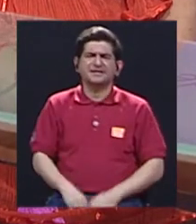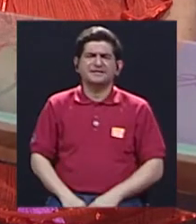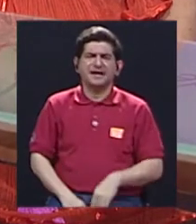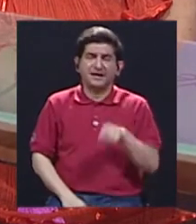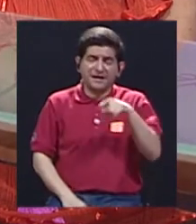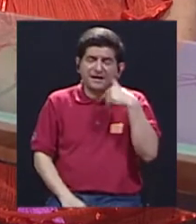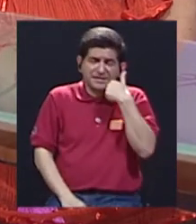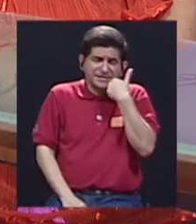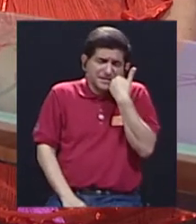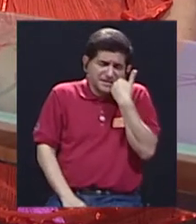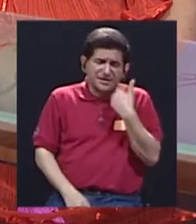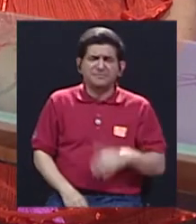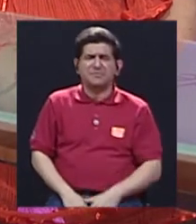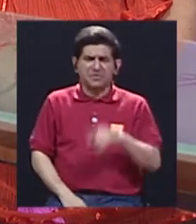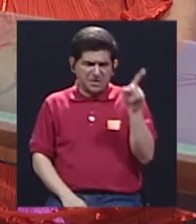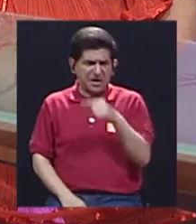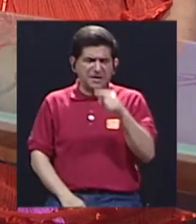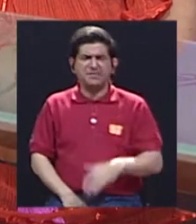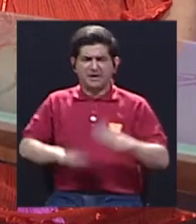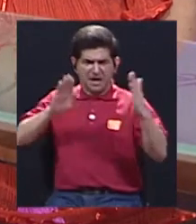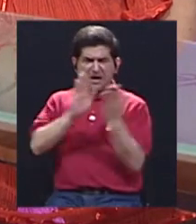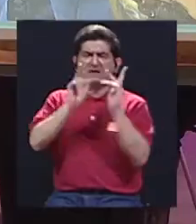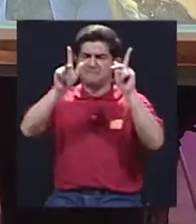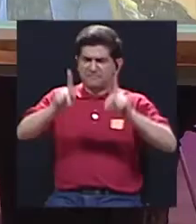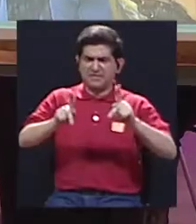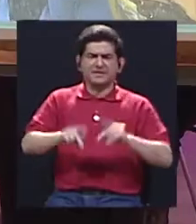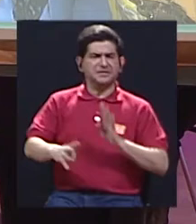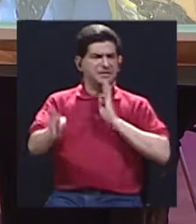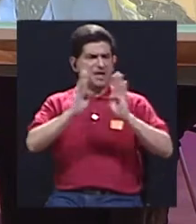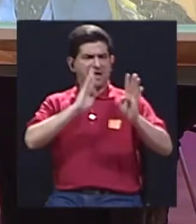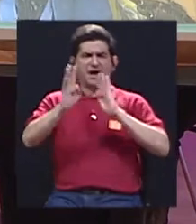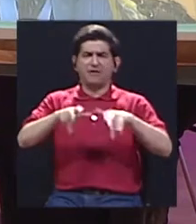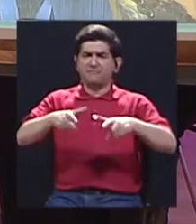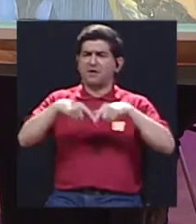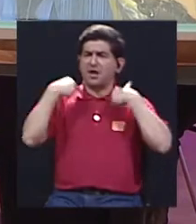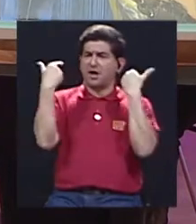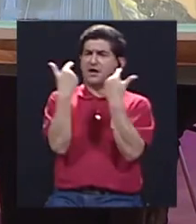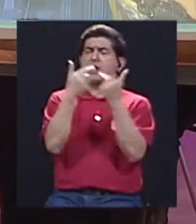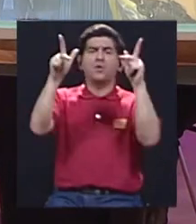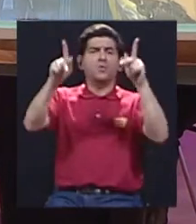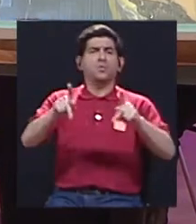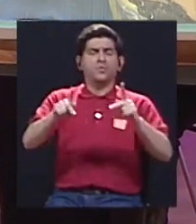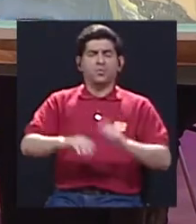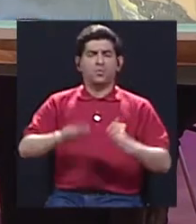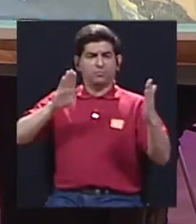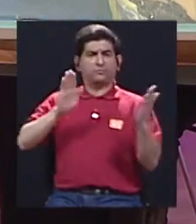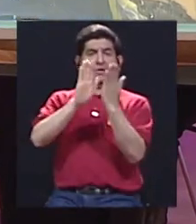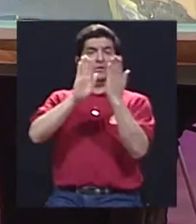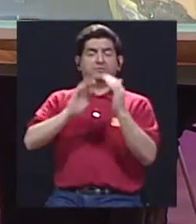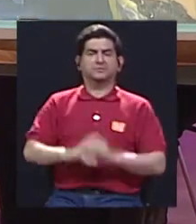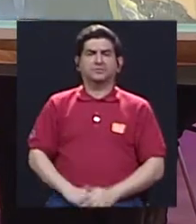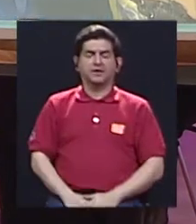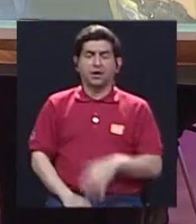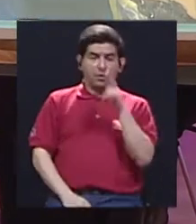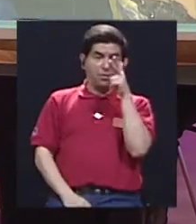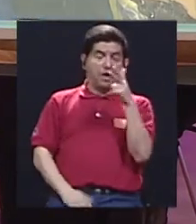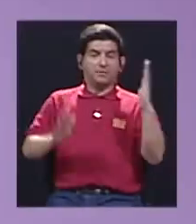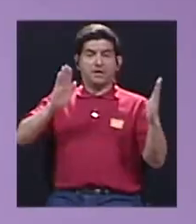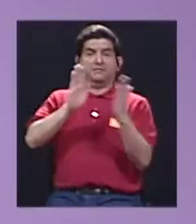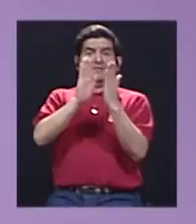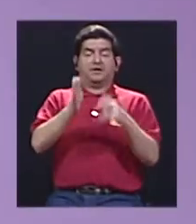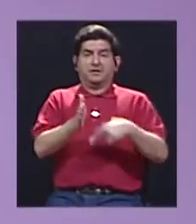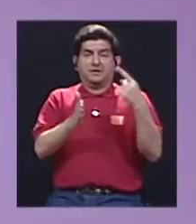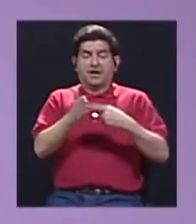esa timidez de enfrentar en público de hablar frente a un grupo determinado personas frente a una cámara por